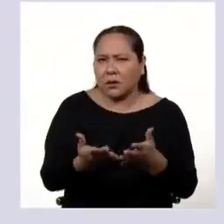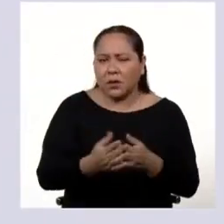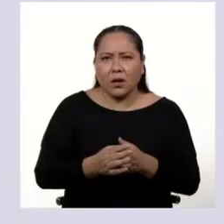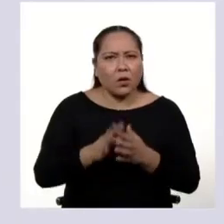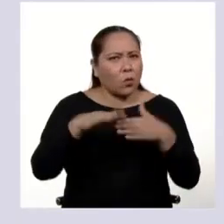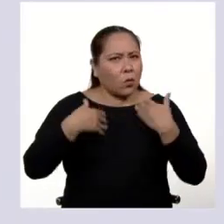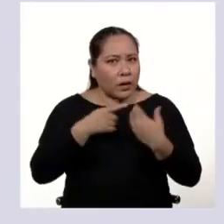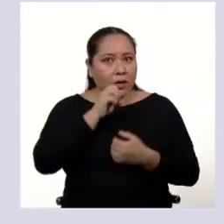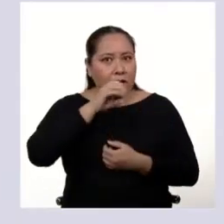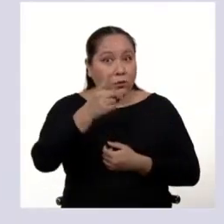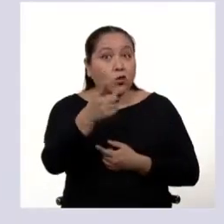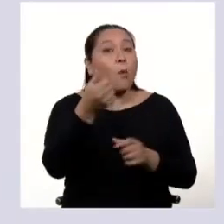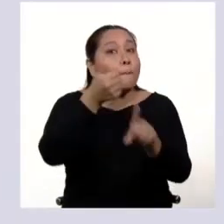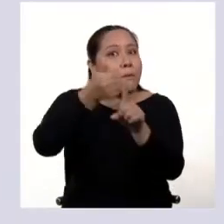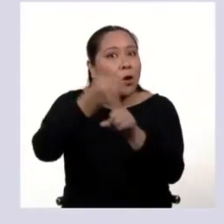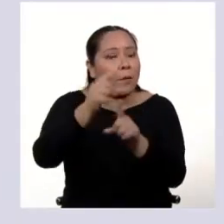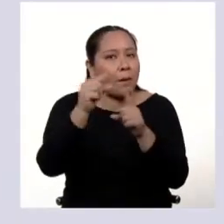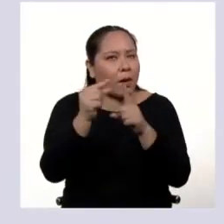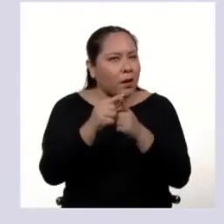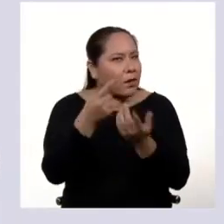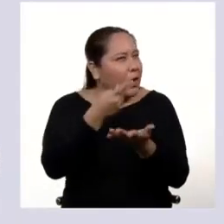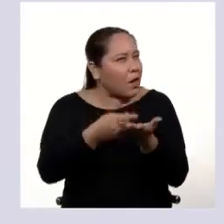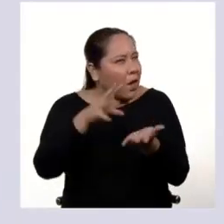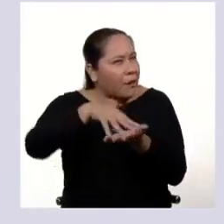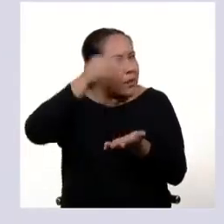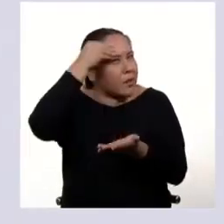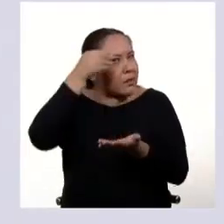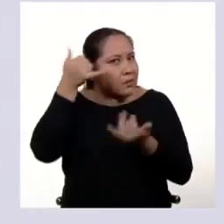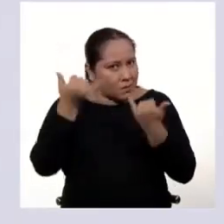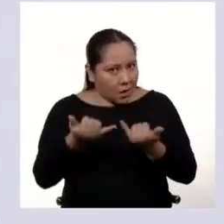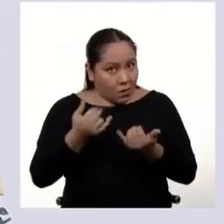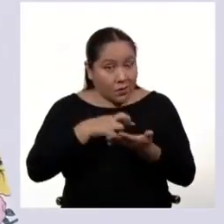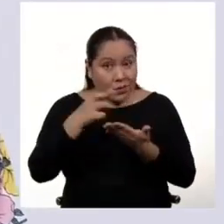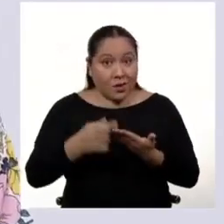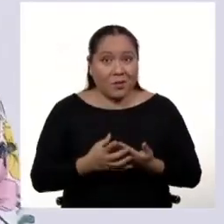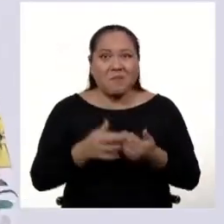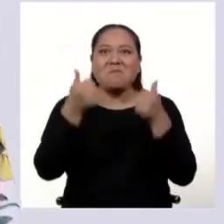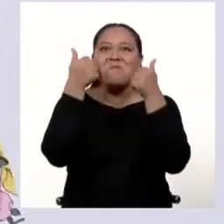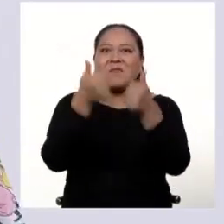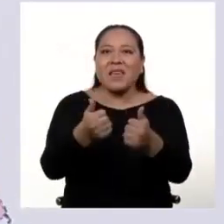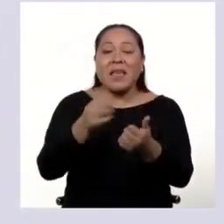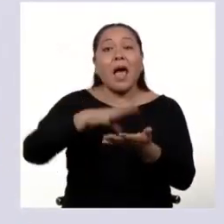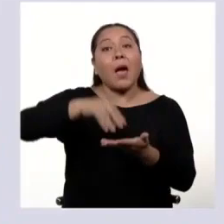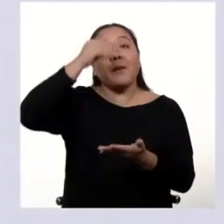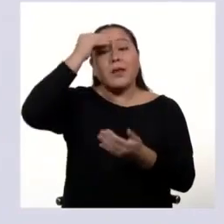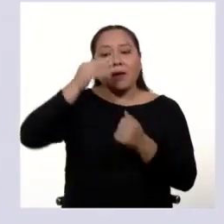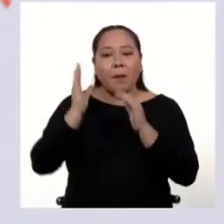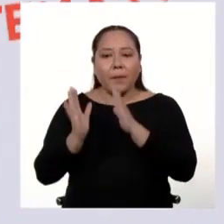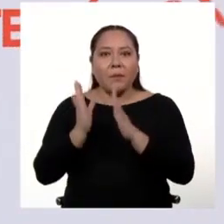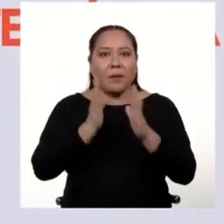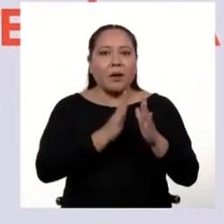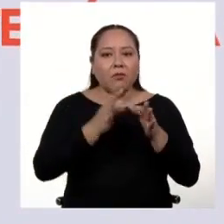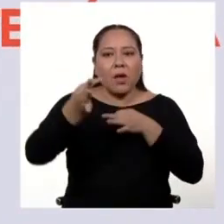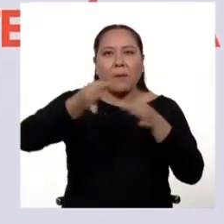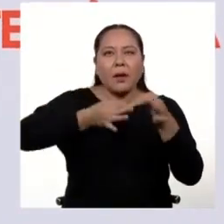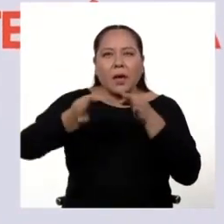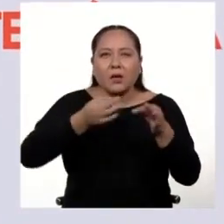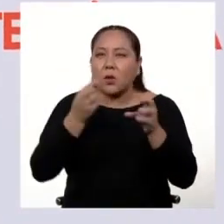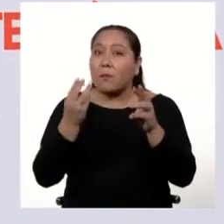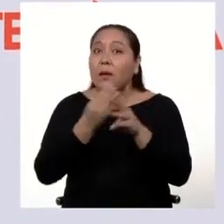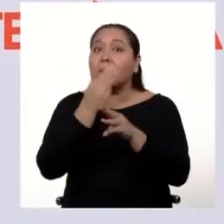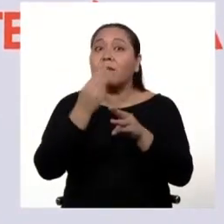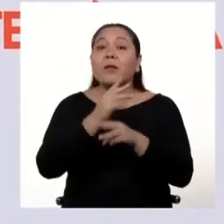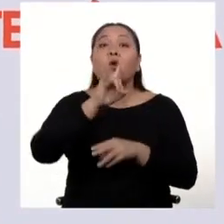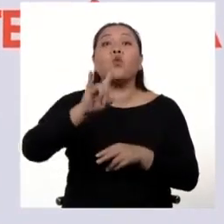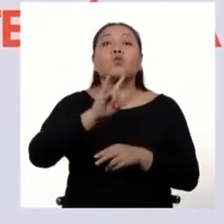¿me puedes decir con tus propias palabras qué aprendiste en esta sesión? Muy bien, aprendimos a elaborar una explicación matemática